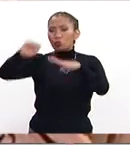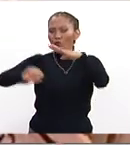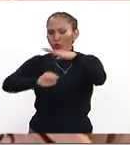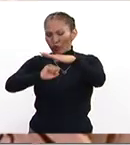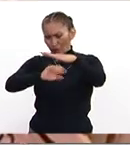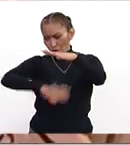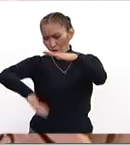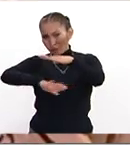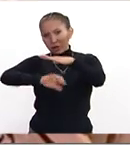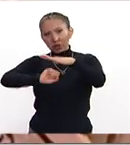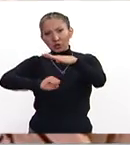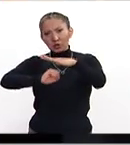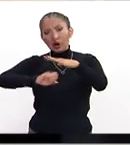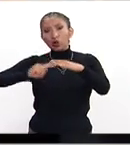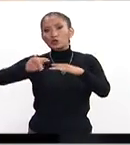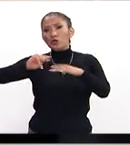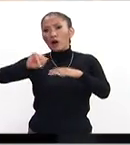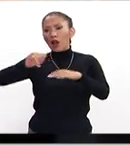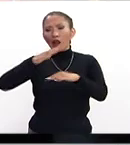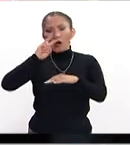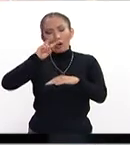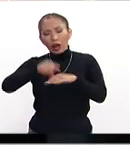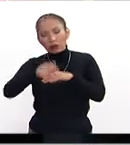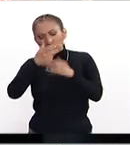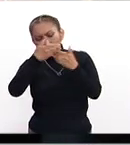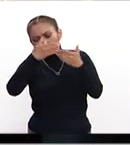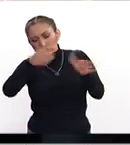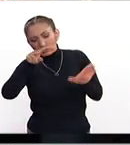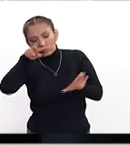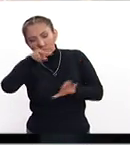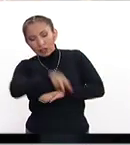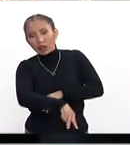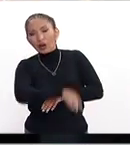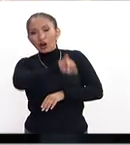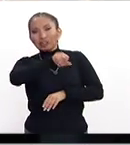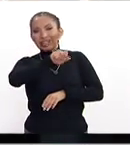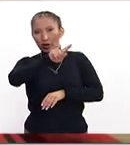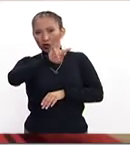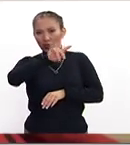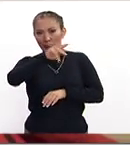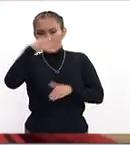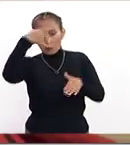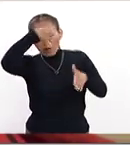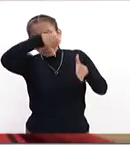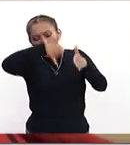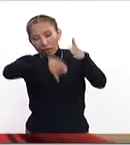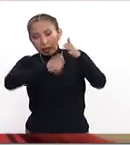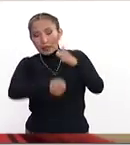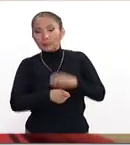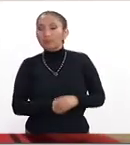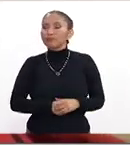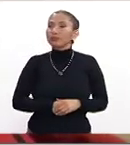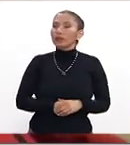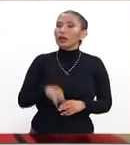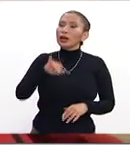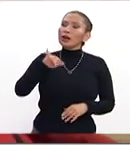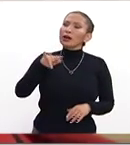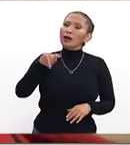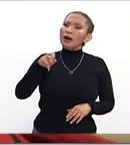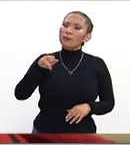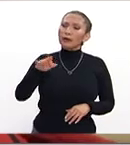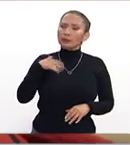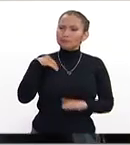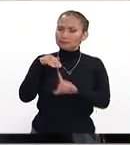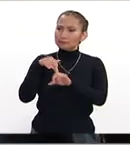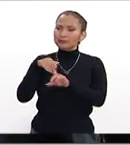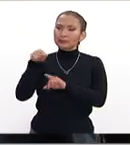parte, digamos, de la propuesta estética de José Luis Cuevas. Claro. Javier Aranda, él